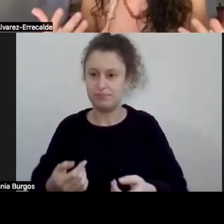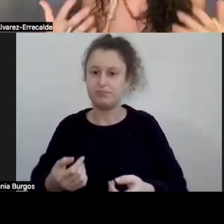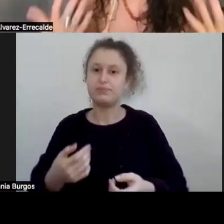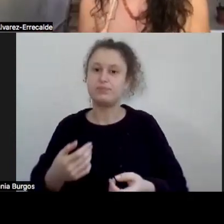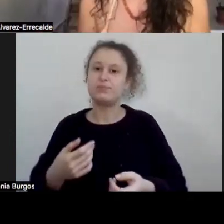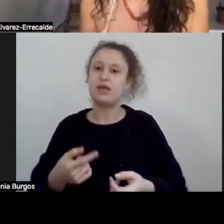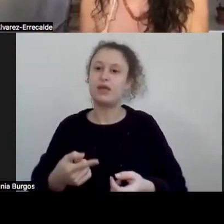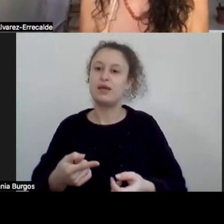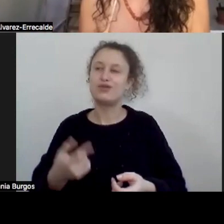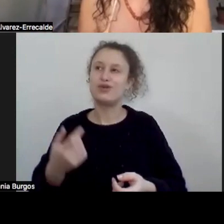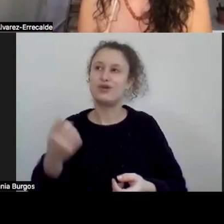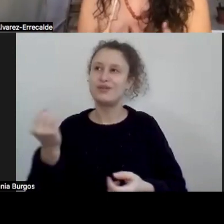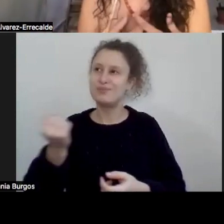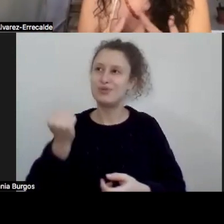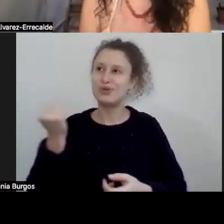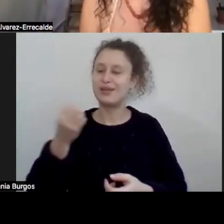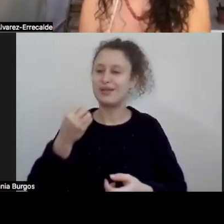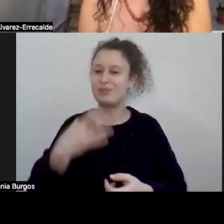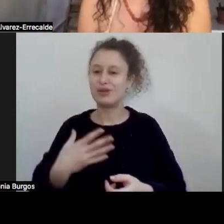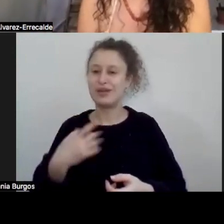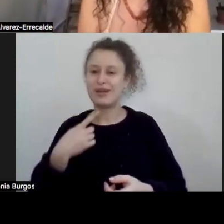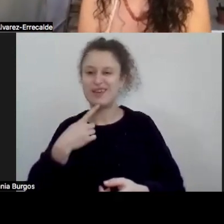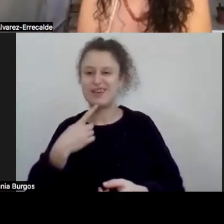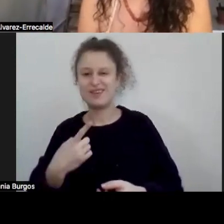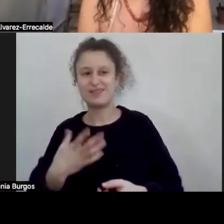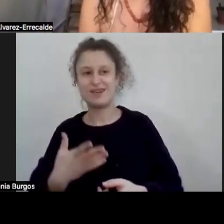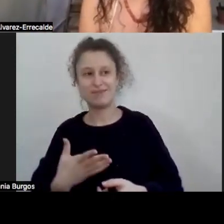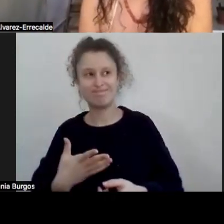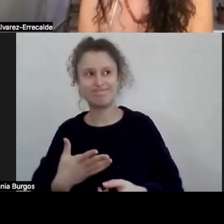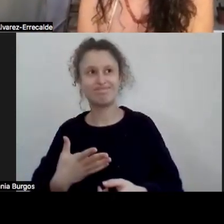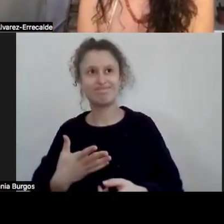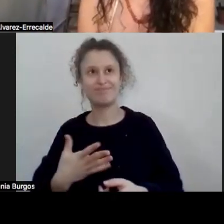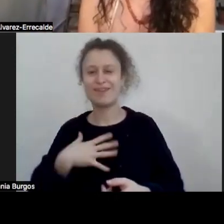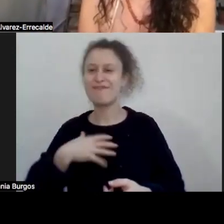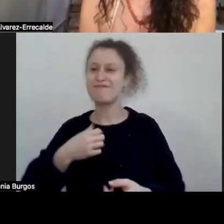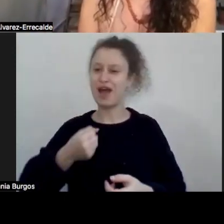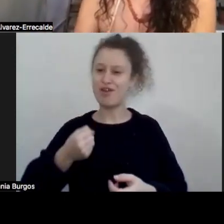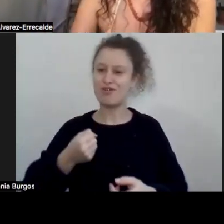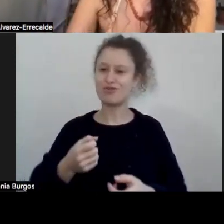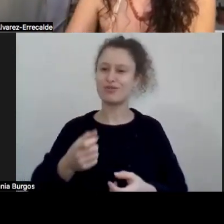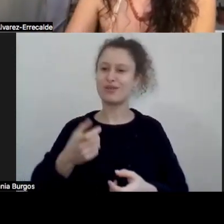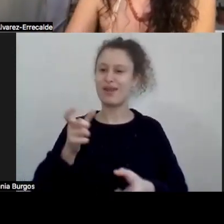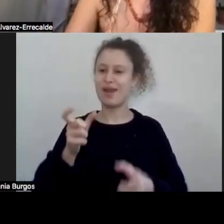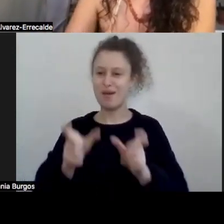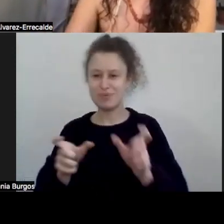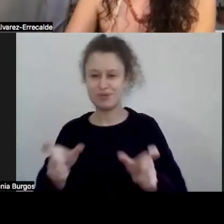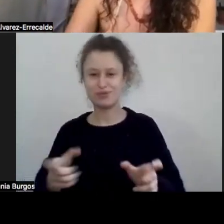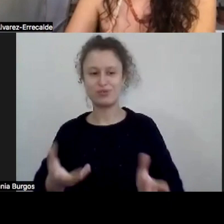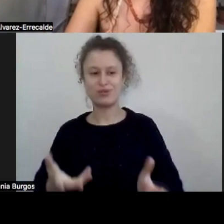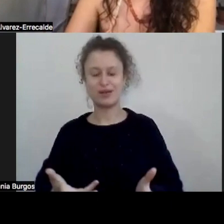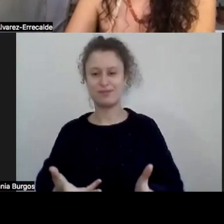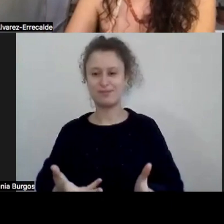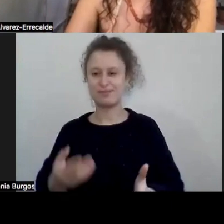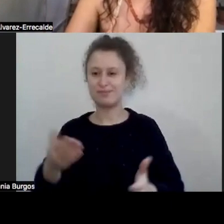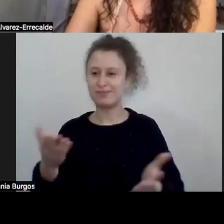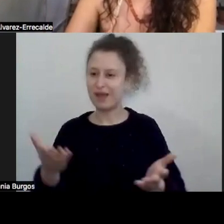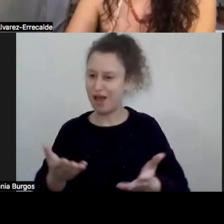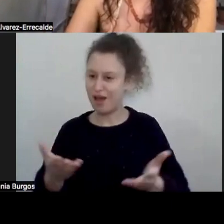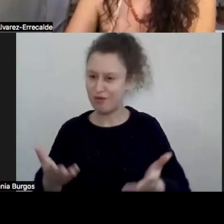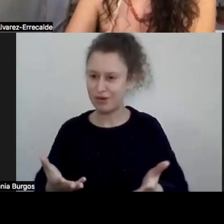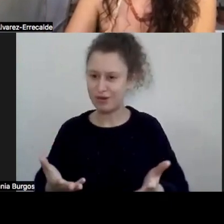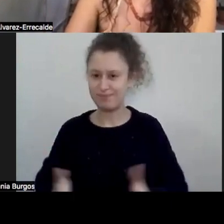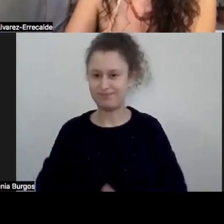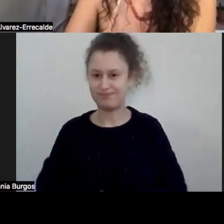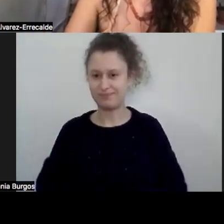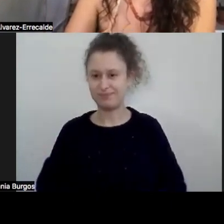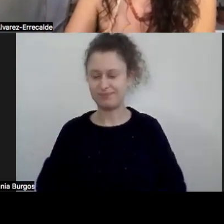y qué necesita, cómo la puedo acompañar mejor y, y tener en cuenta su presente,